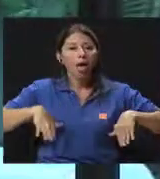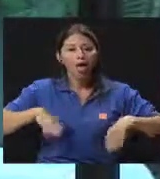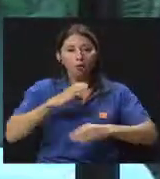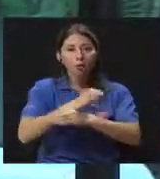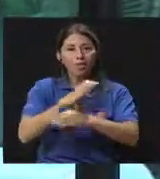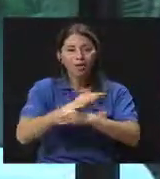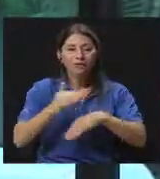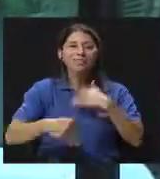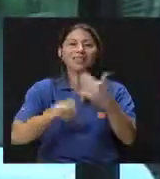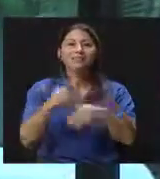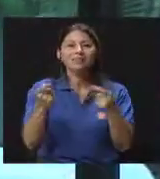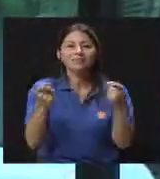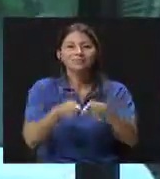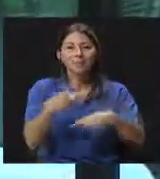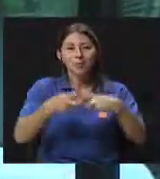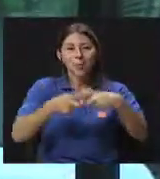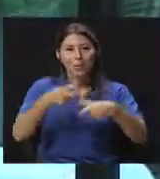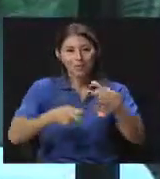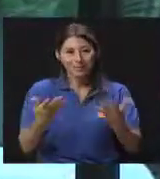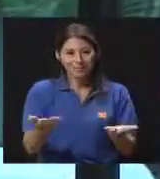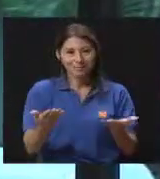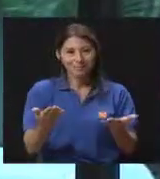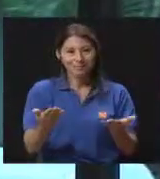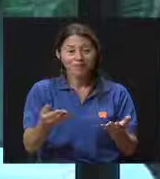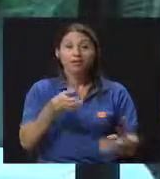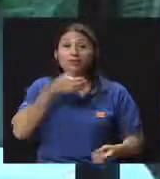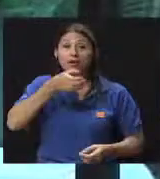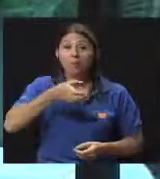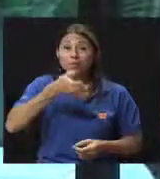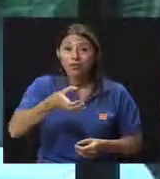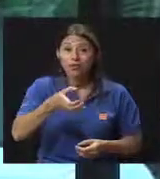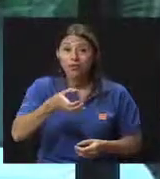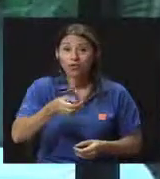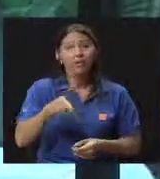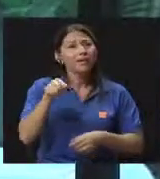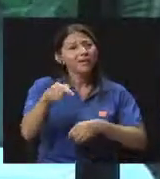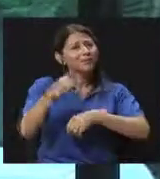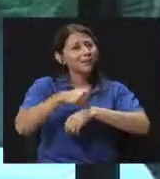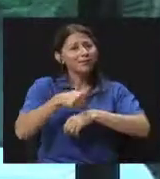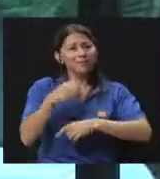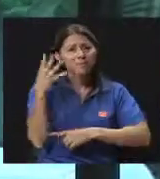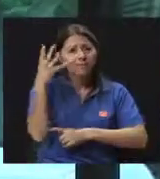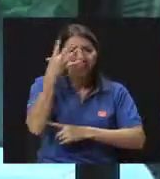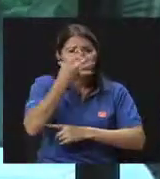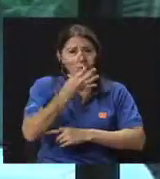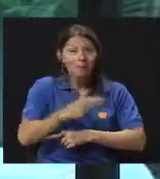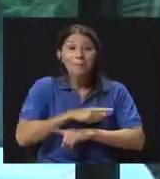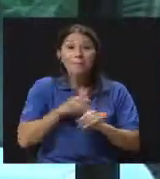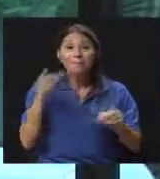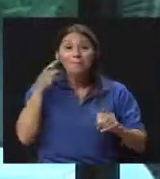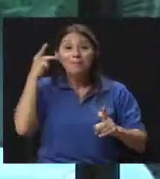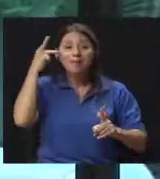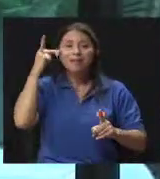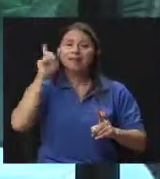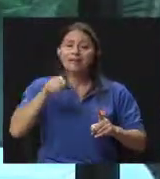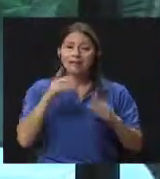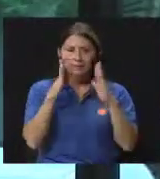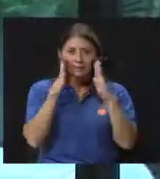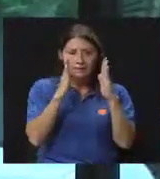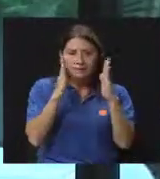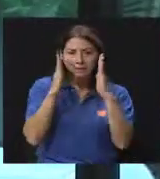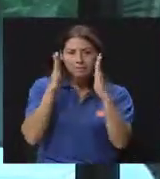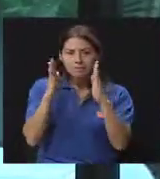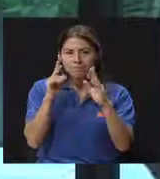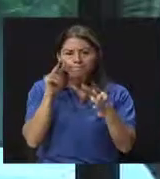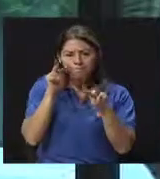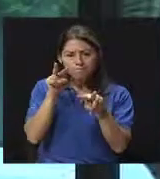puede dar problemas. Entonces, como recomendación, es una etapa hermosa de vivir, pero los padres tienen que estar alerta a las